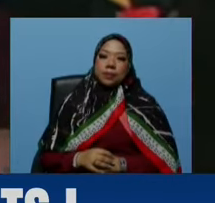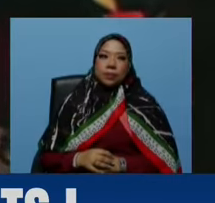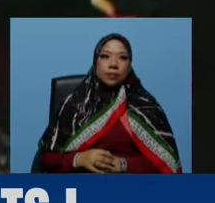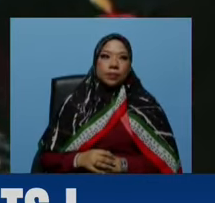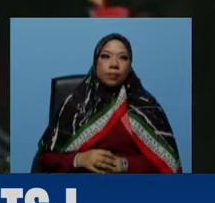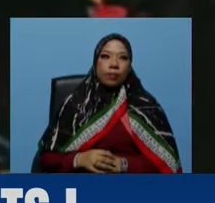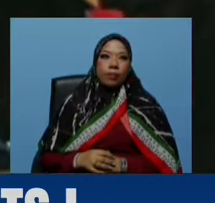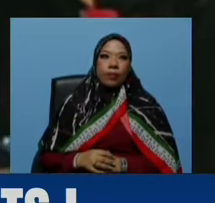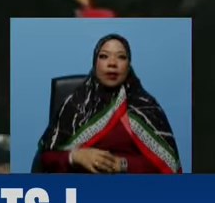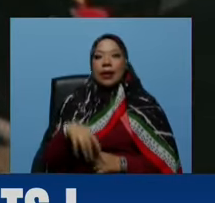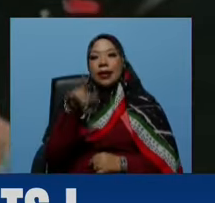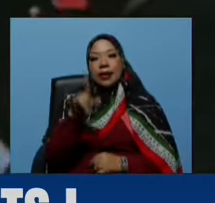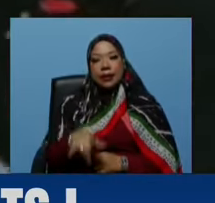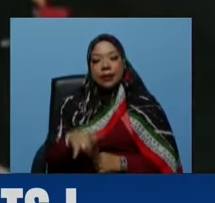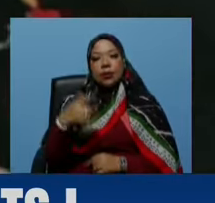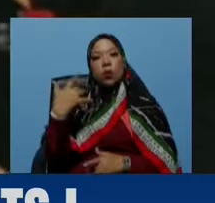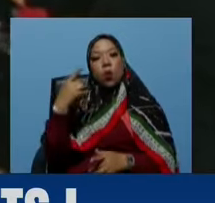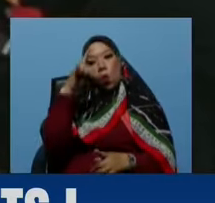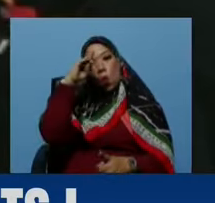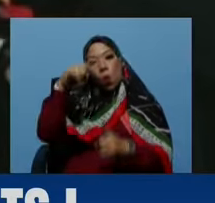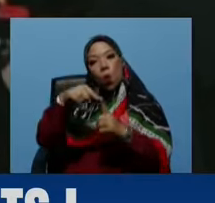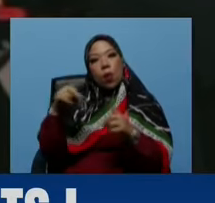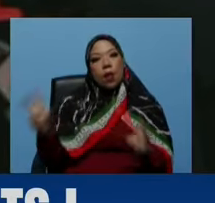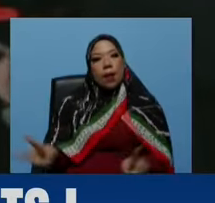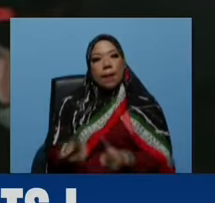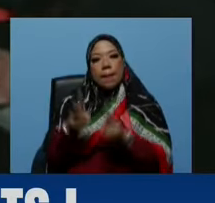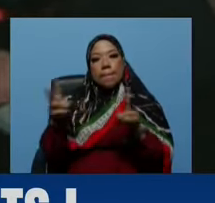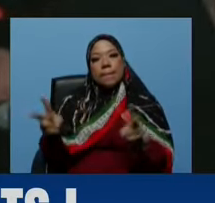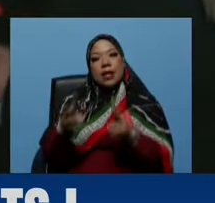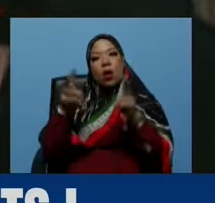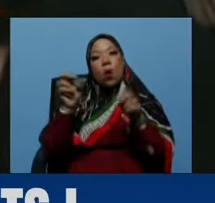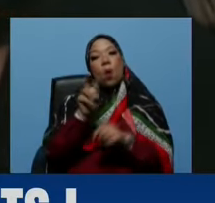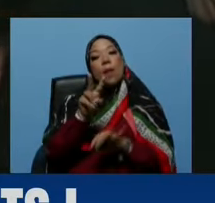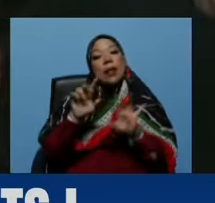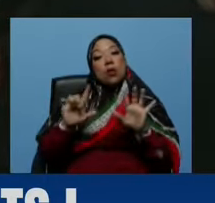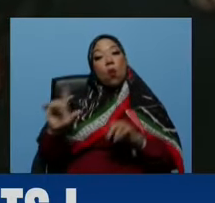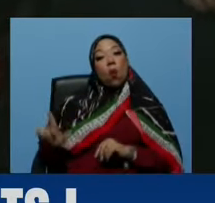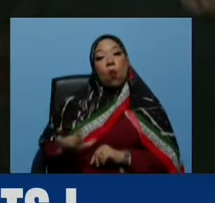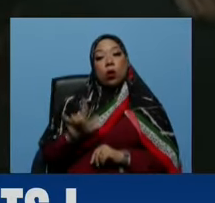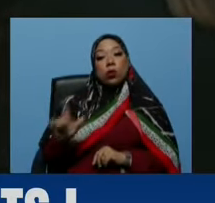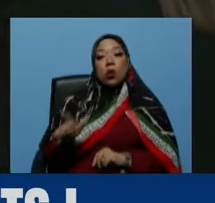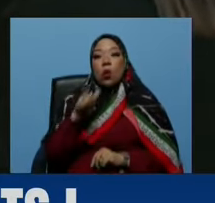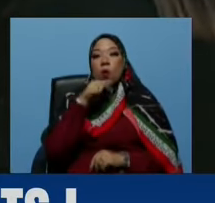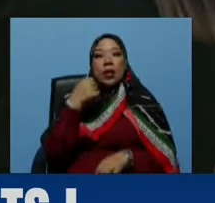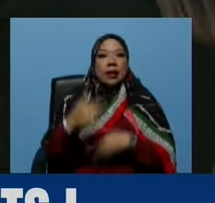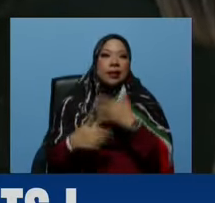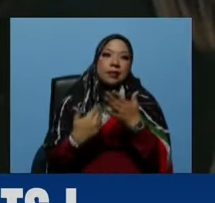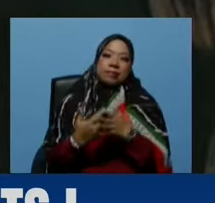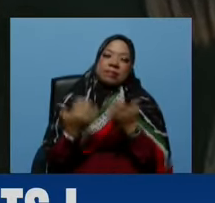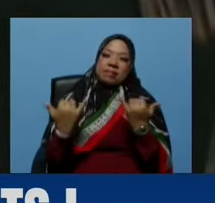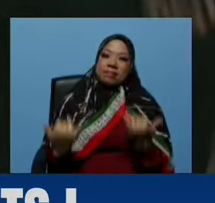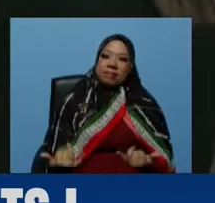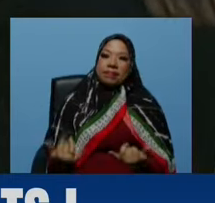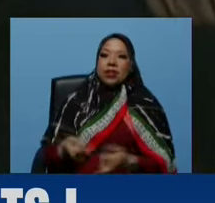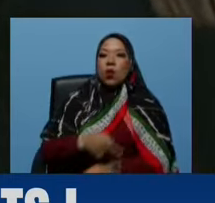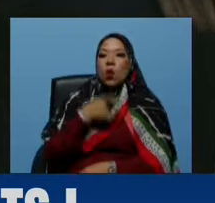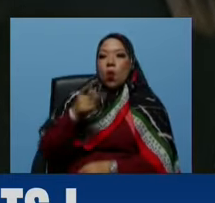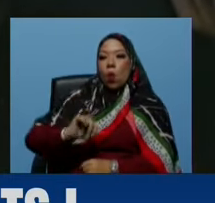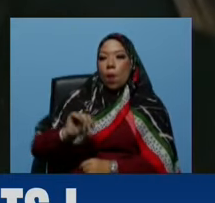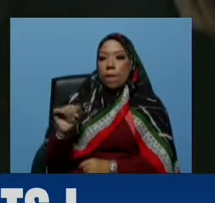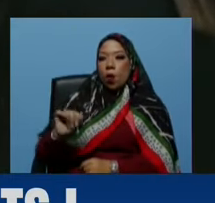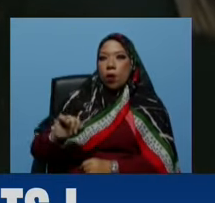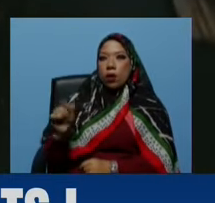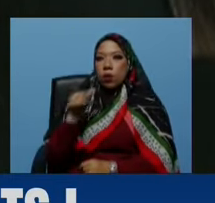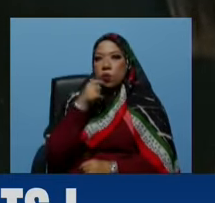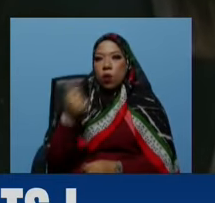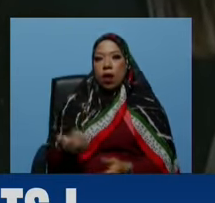Ellos hablan incluso de que obtuvieron la victoria el pasado 28 de julio, no presentan las pruebas, ninguna de las organizaciones políticas que lo respaldaron no presentaron las